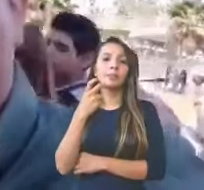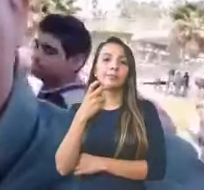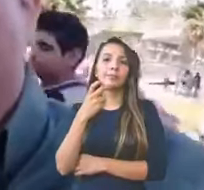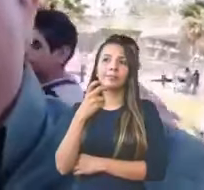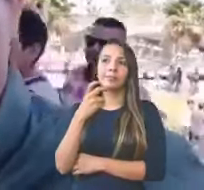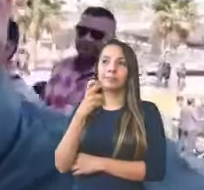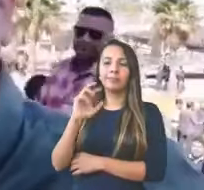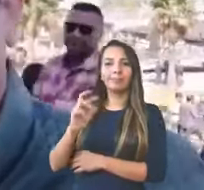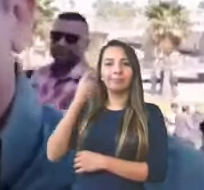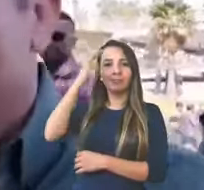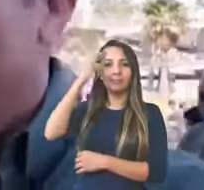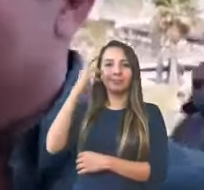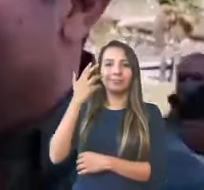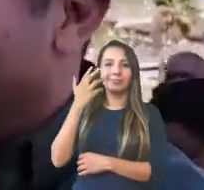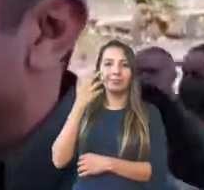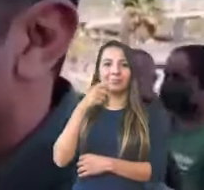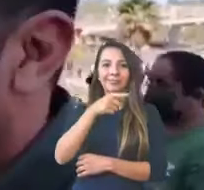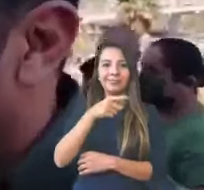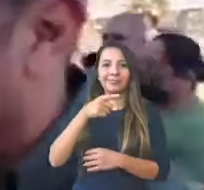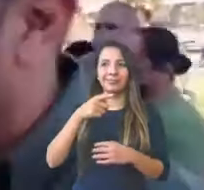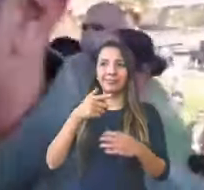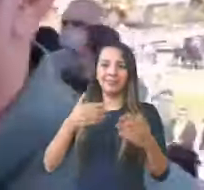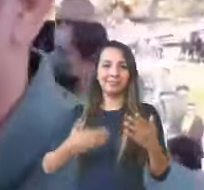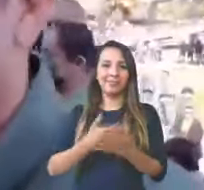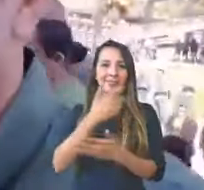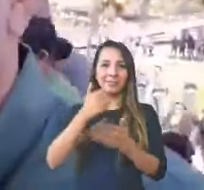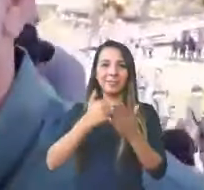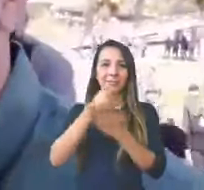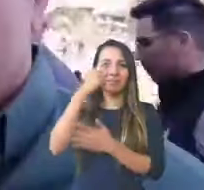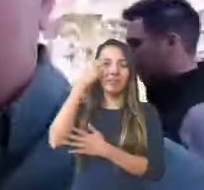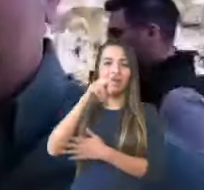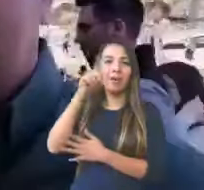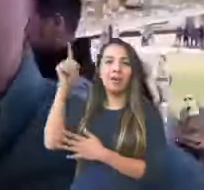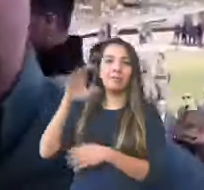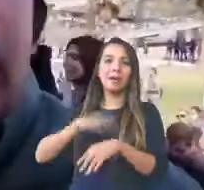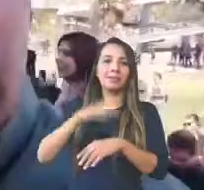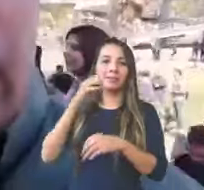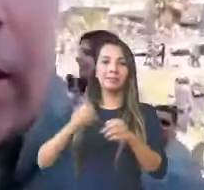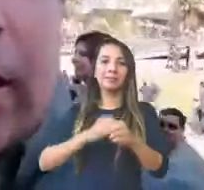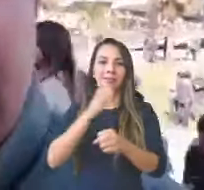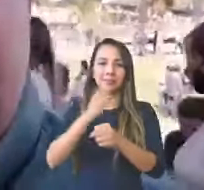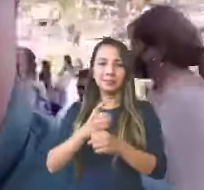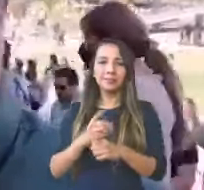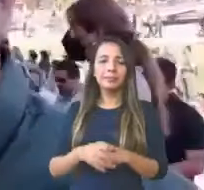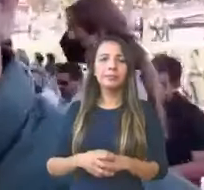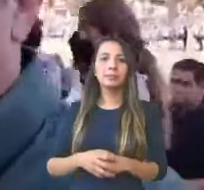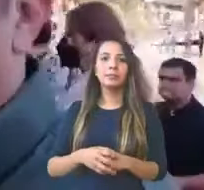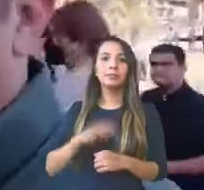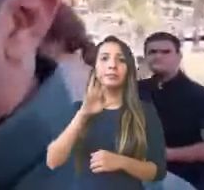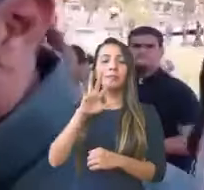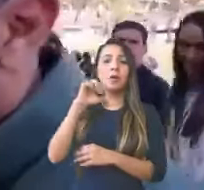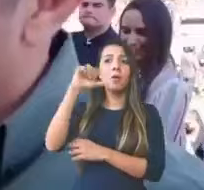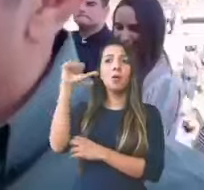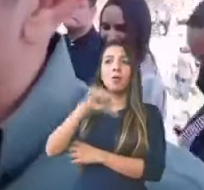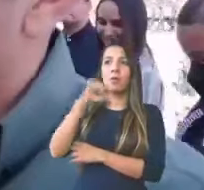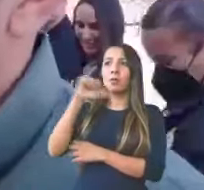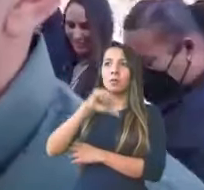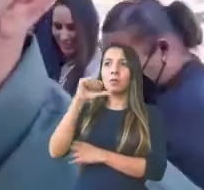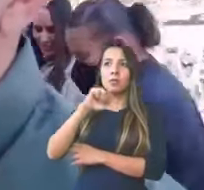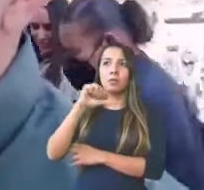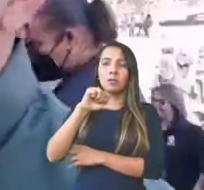Mexiquillo, Chilango, ¿verdad? Hay más oportunidades allá. Bueno, pues hoy